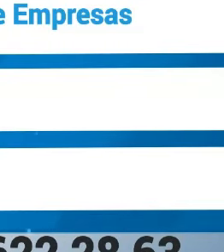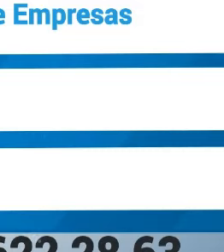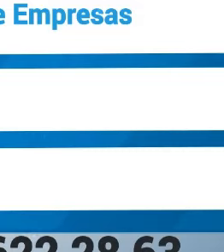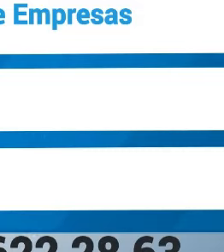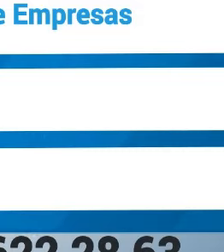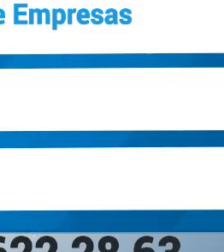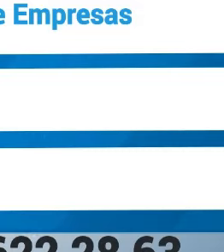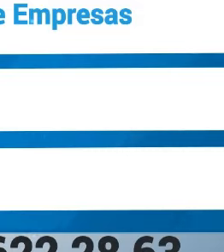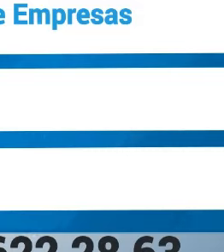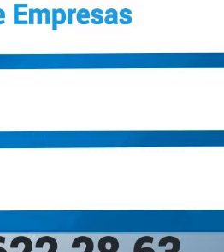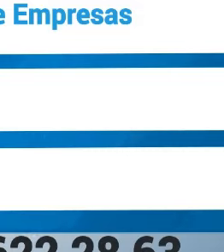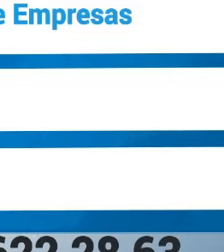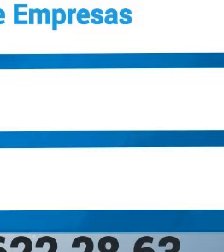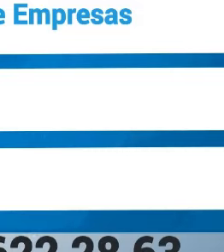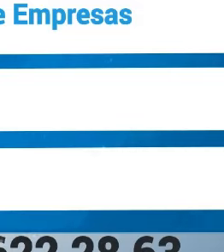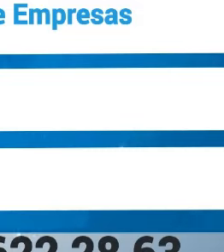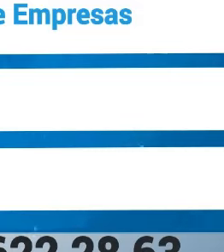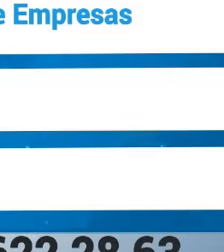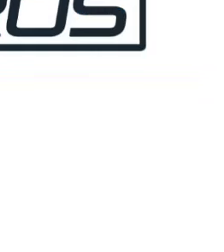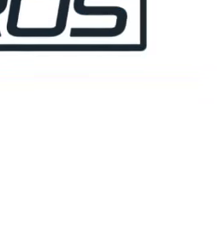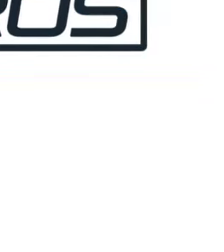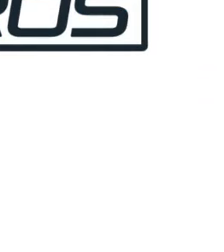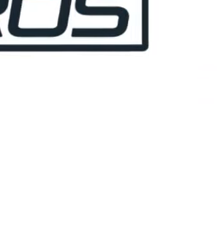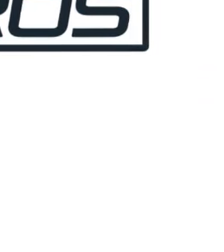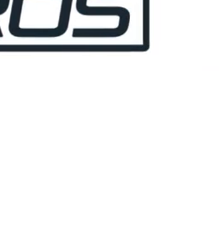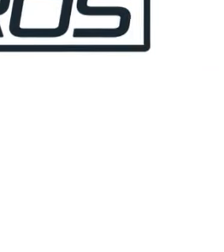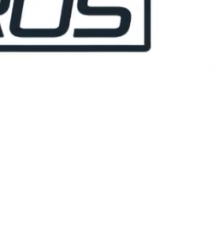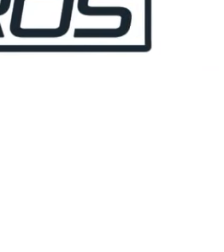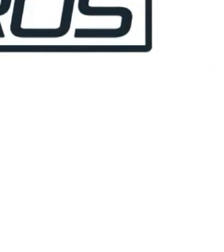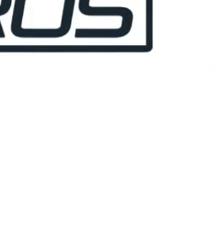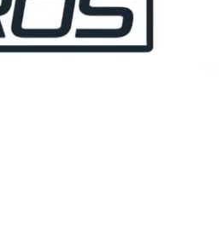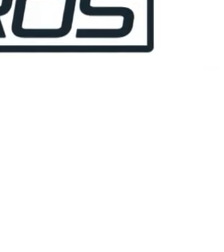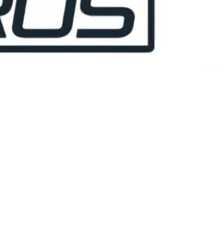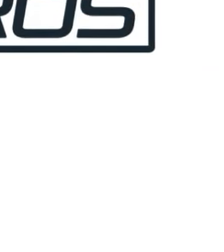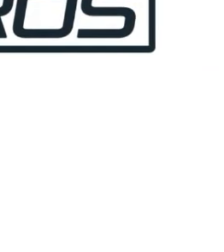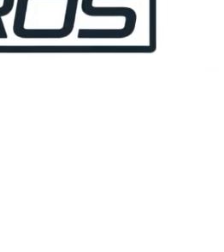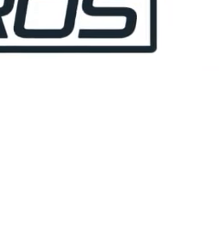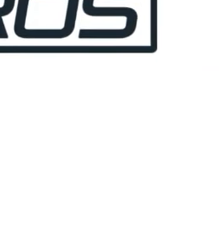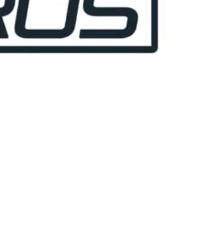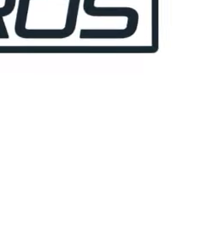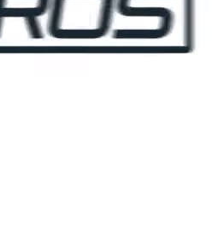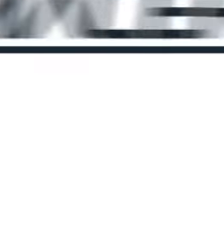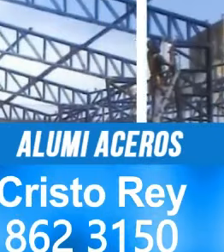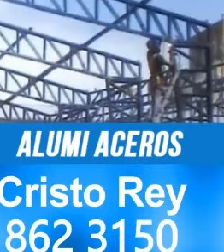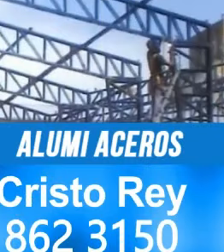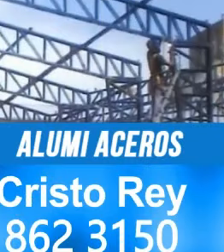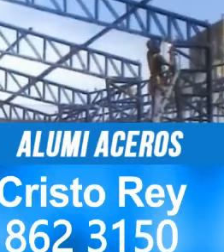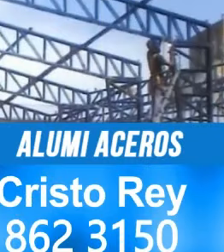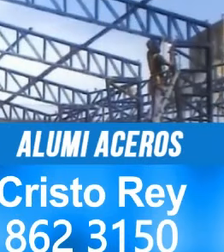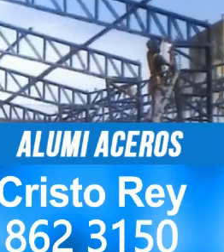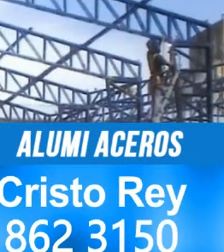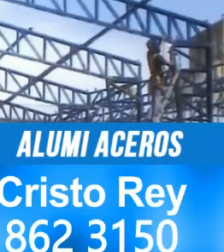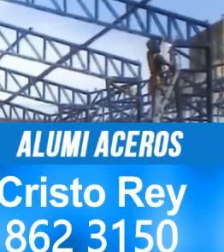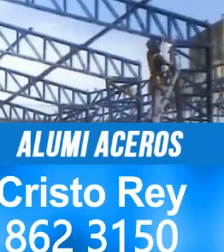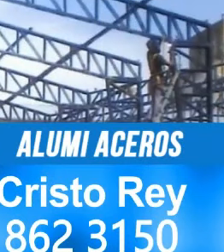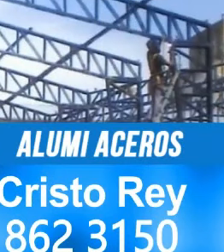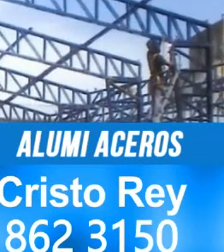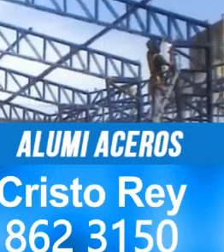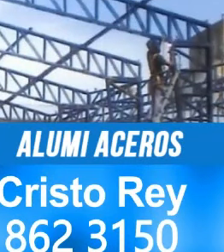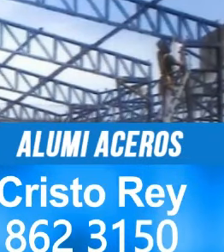UDI. Educación de calidad. Industrias Refrisoldar pasa a ser Industrias Alumiaceros. Más de 15 años de experiencia